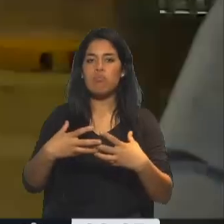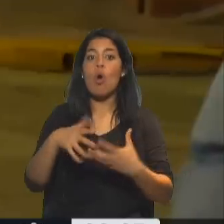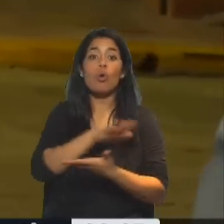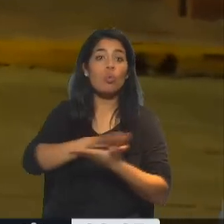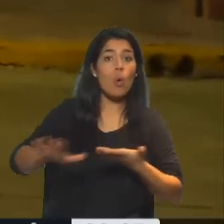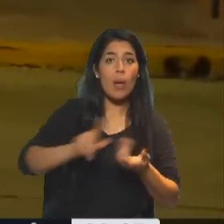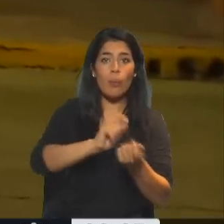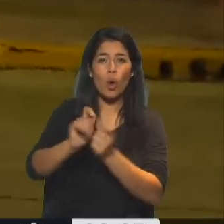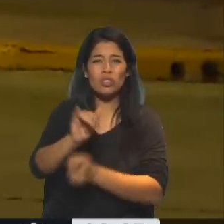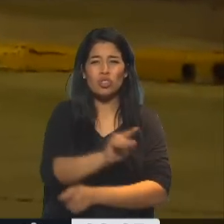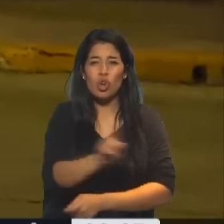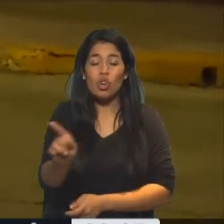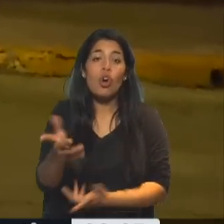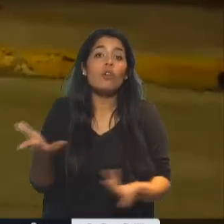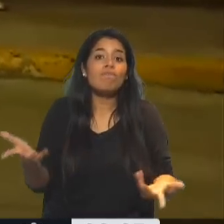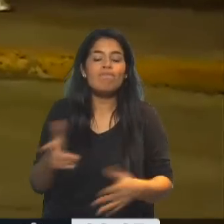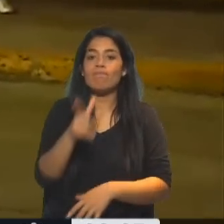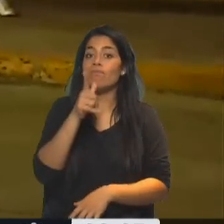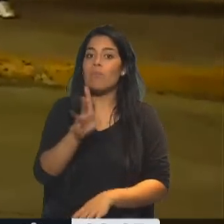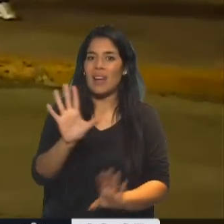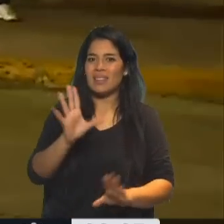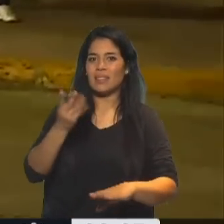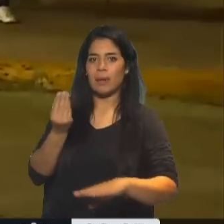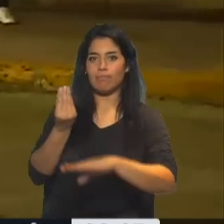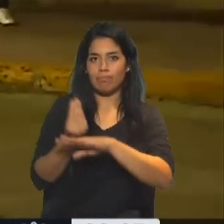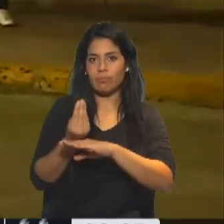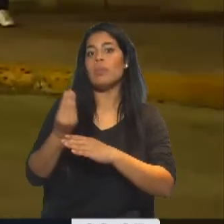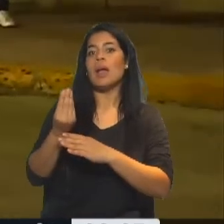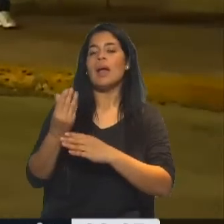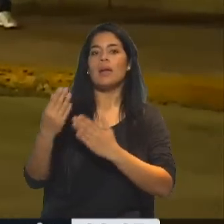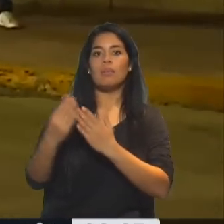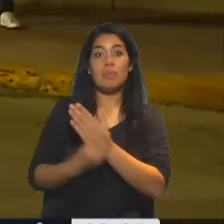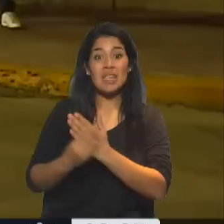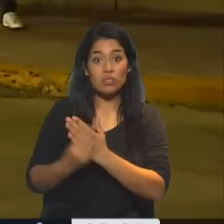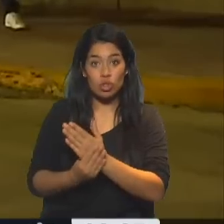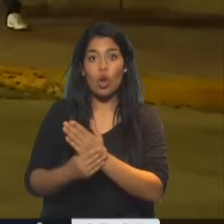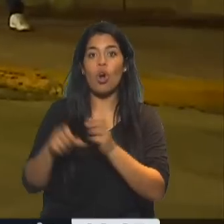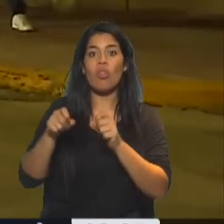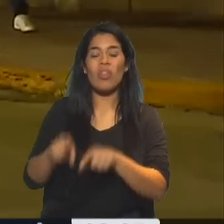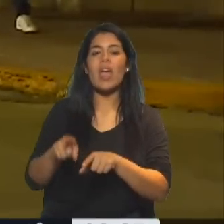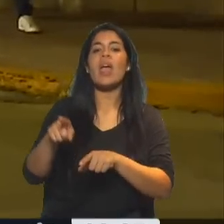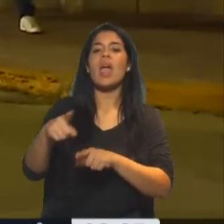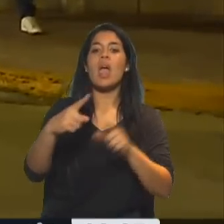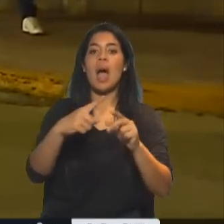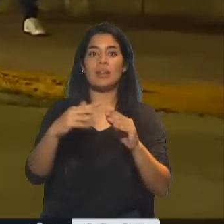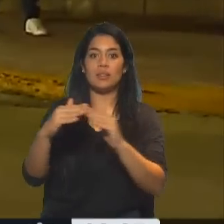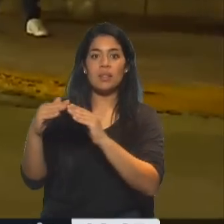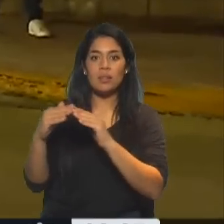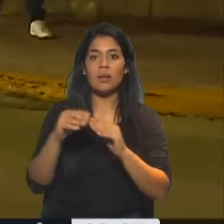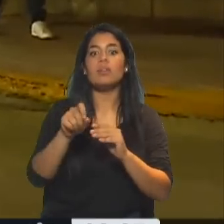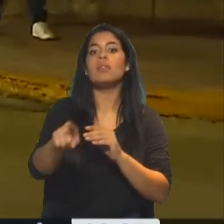lo pronto tendrá un nuevo ministro de Hacienda en reemplazo de Martín Guzmán.